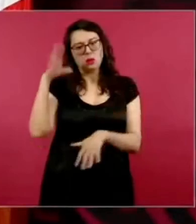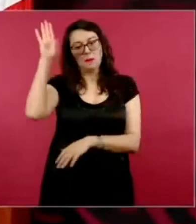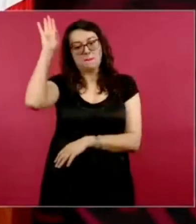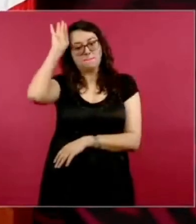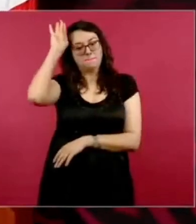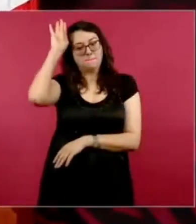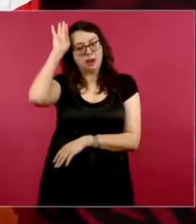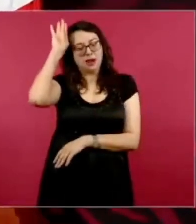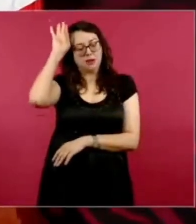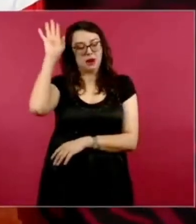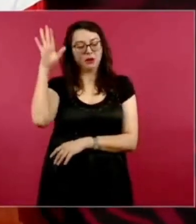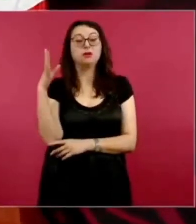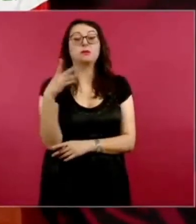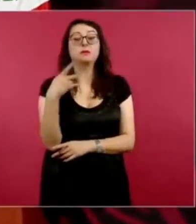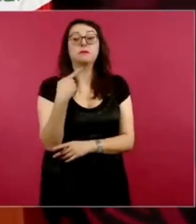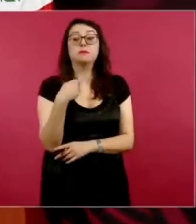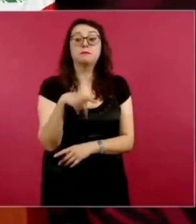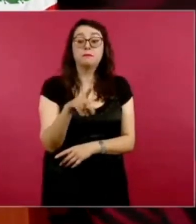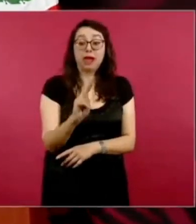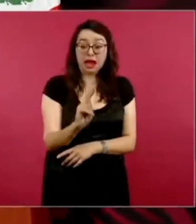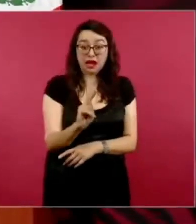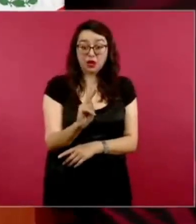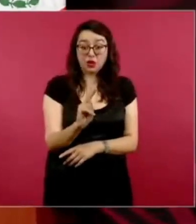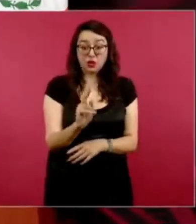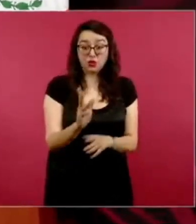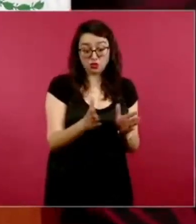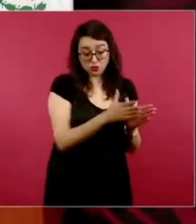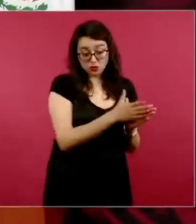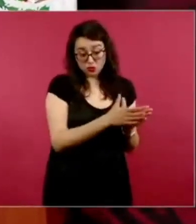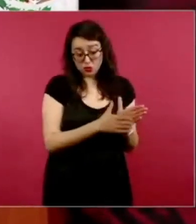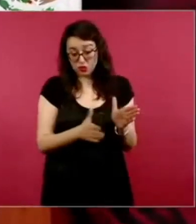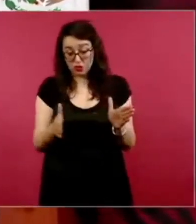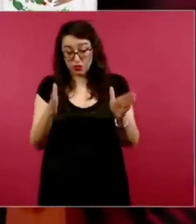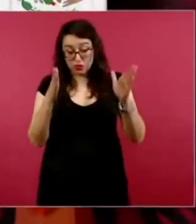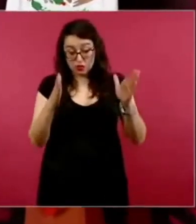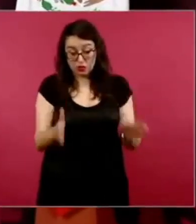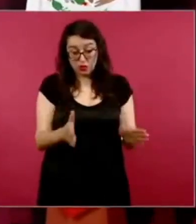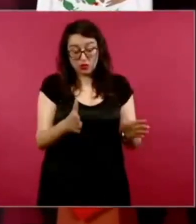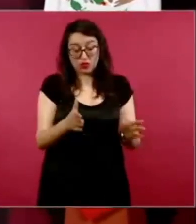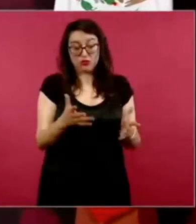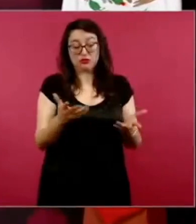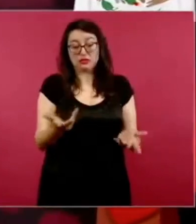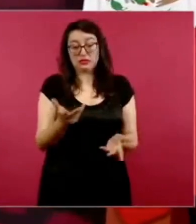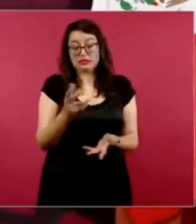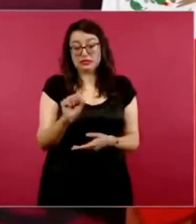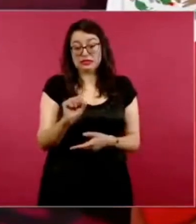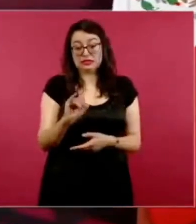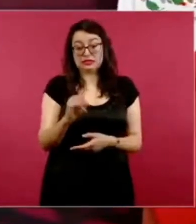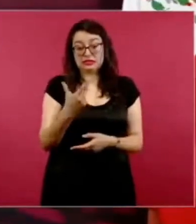cuando éramos colonia. Y luego el siglo XIX ya,